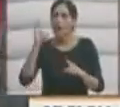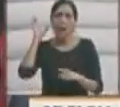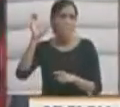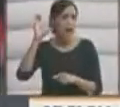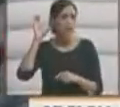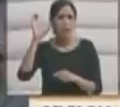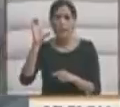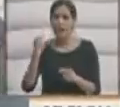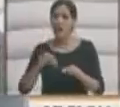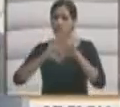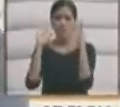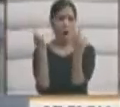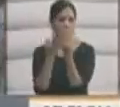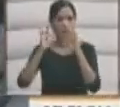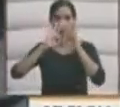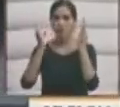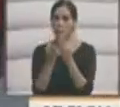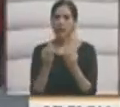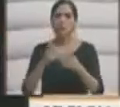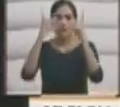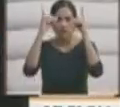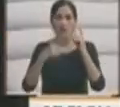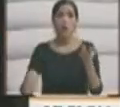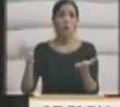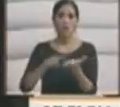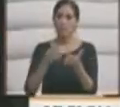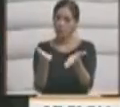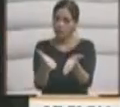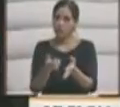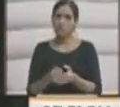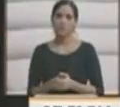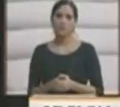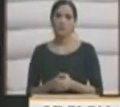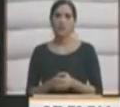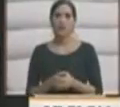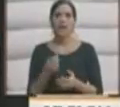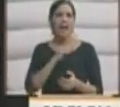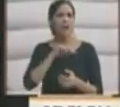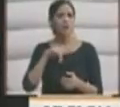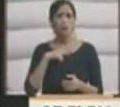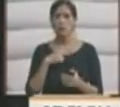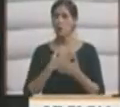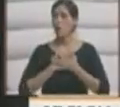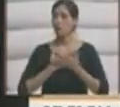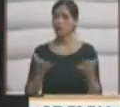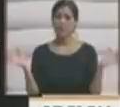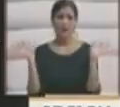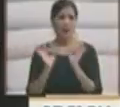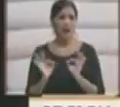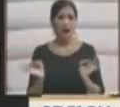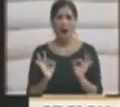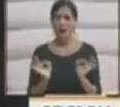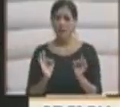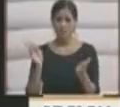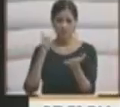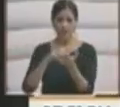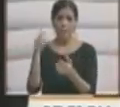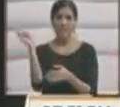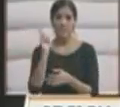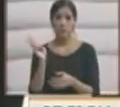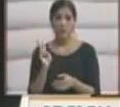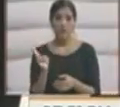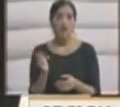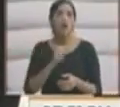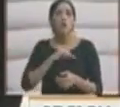es la familia y uno decide regresar por eso, ¿ves? Nosotros no nos ofrecieron nada para venirnos para acá a Venezuela. Nosotros